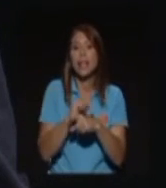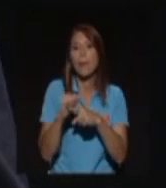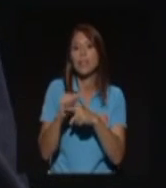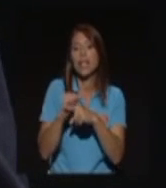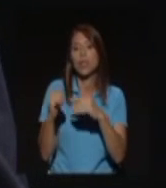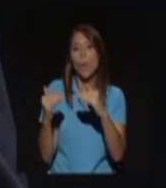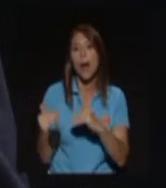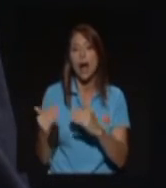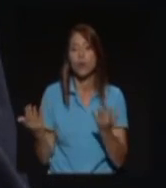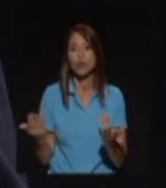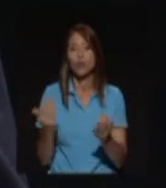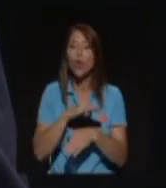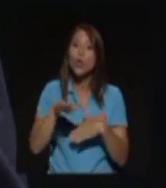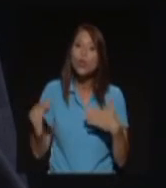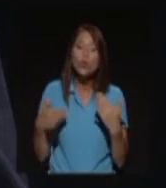bajos, todo lo que es